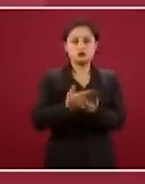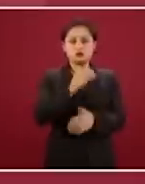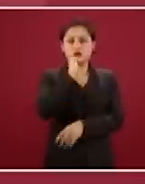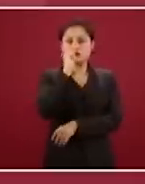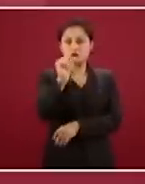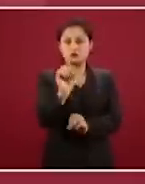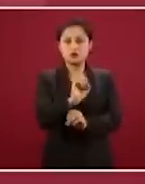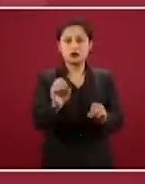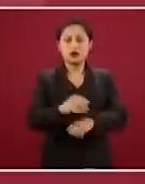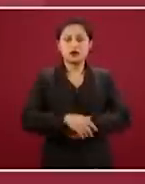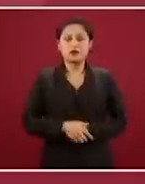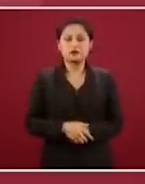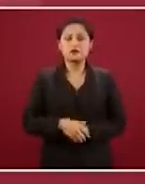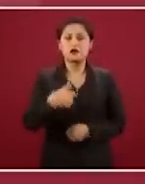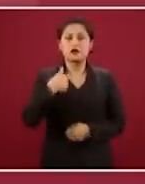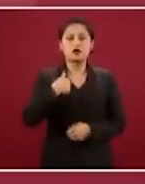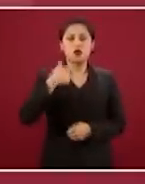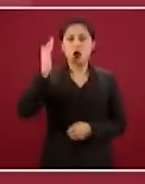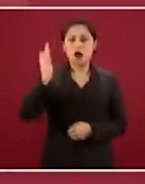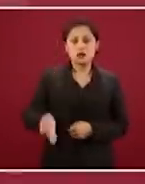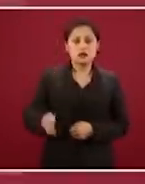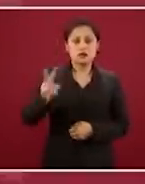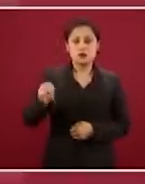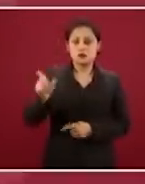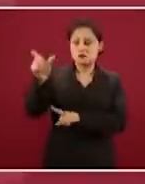Estoy en contra del machismo.